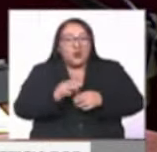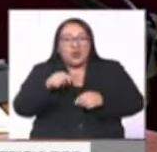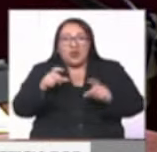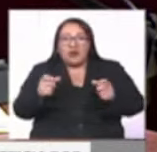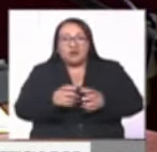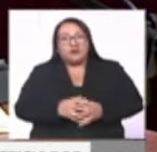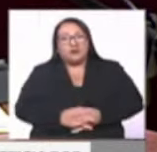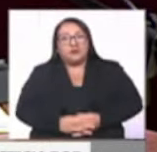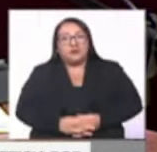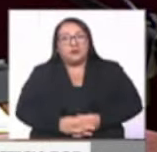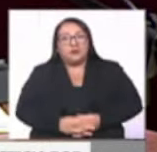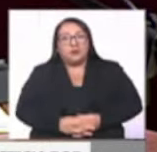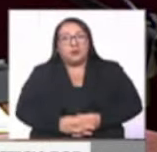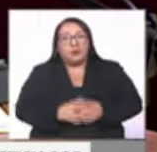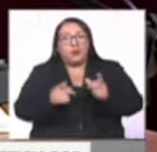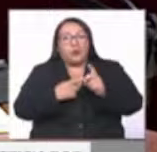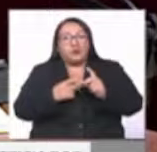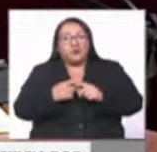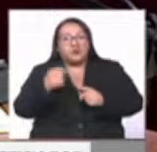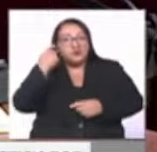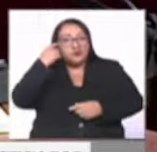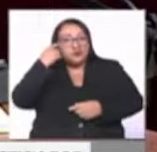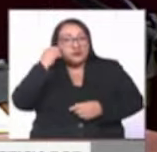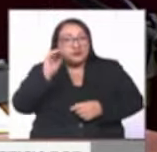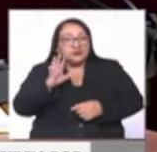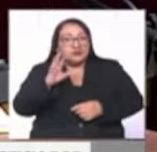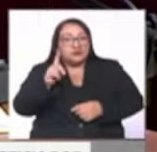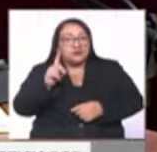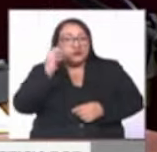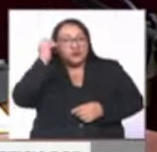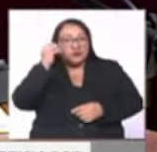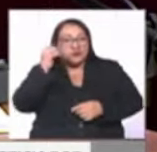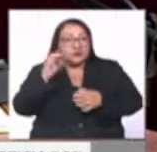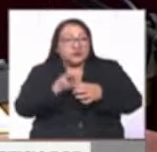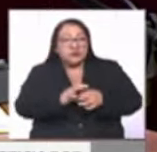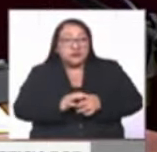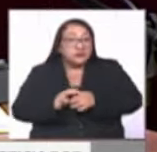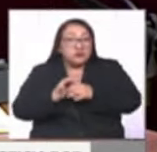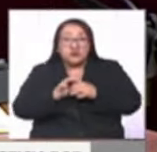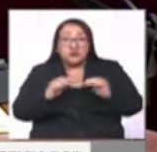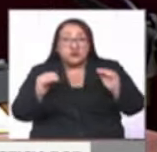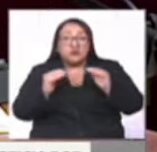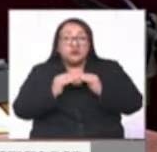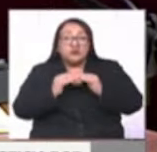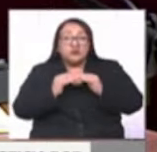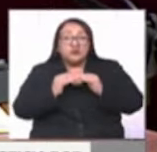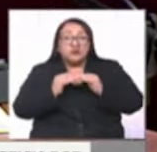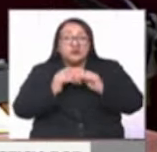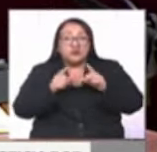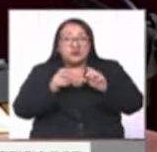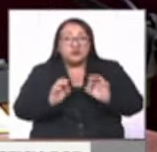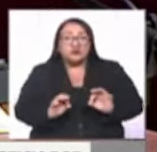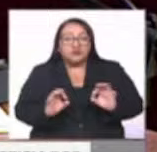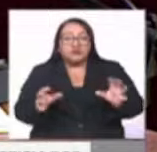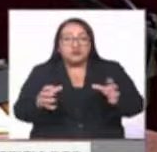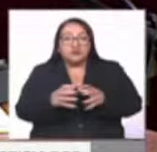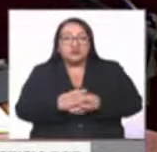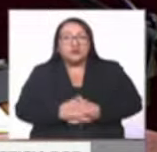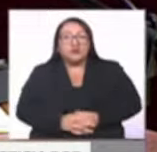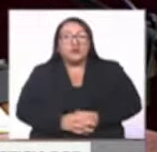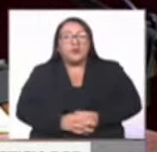comisión En consecuencia pensar que hubo una opinión unánime es la octava razón que justifica